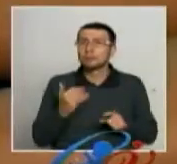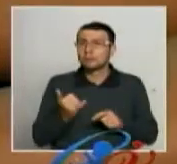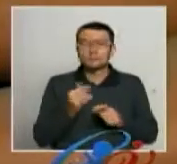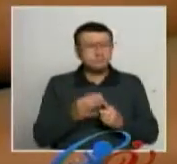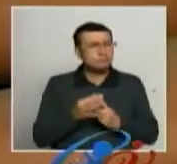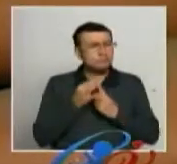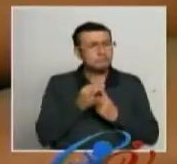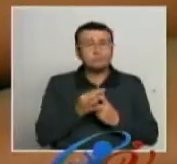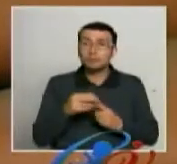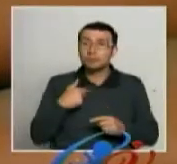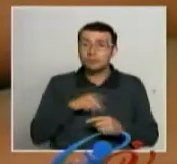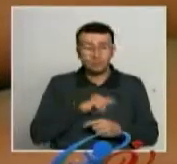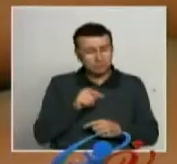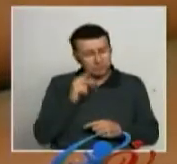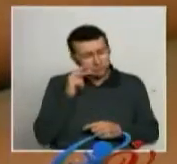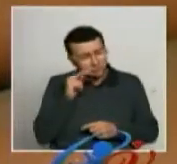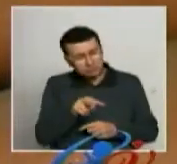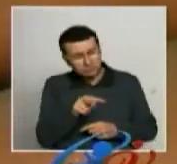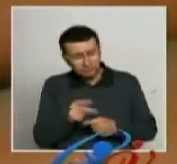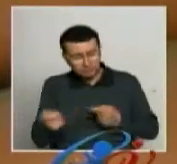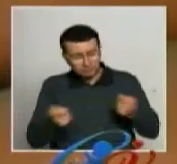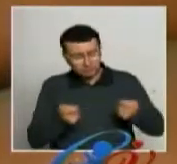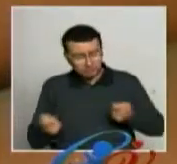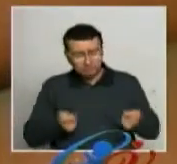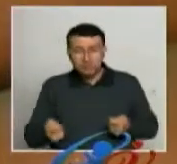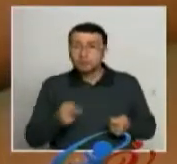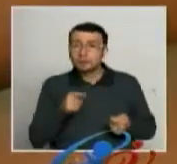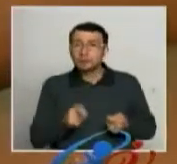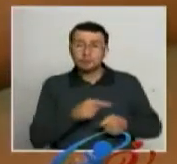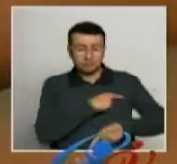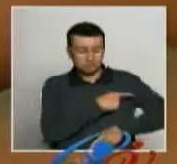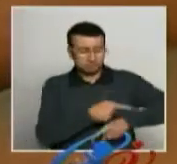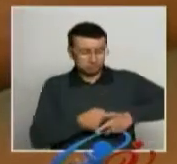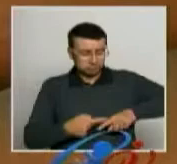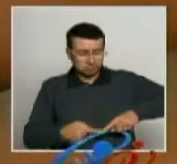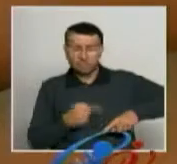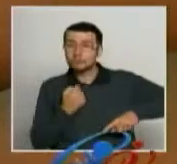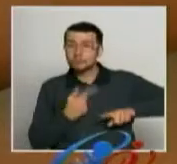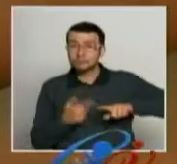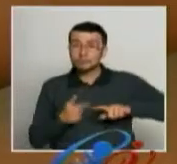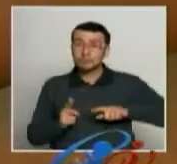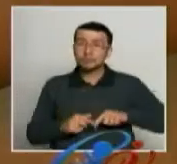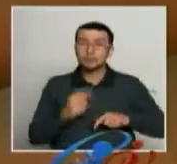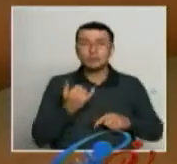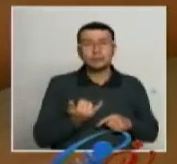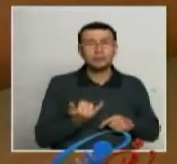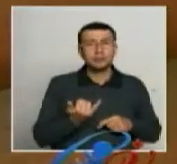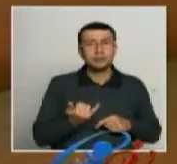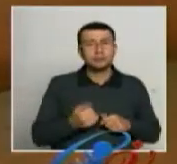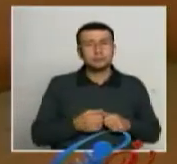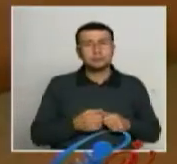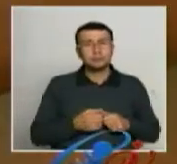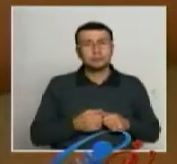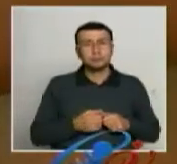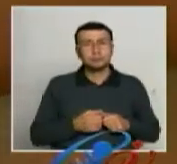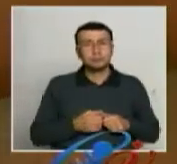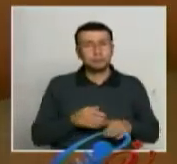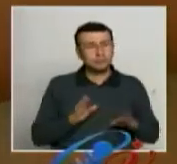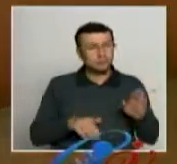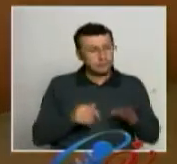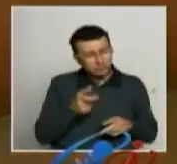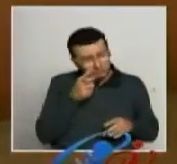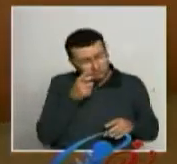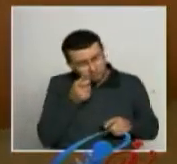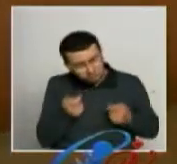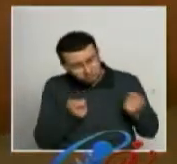lo que nosotros vemos con la aparición de las pequeñas telangiectasias, de los pequeños vasitos, nos dan indicación